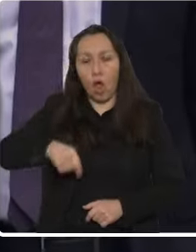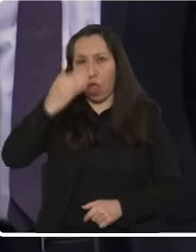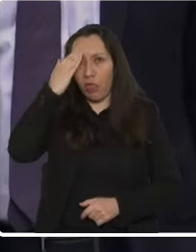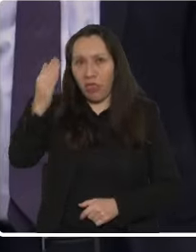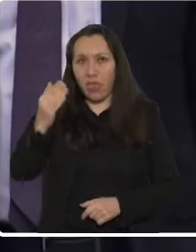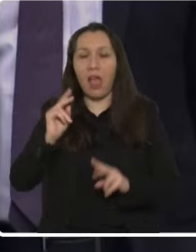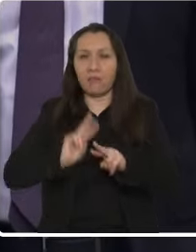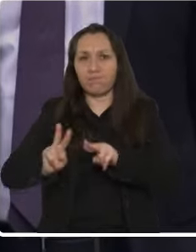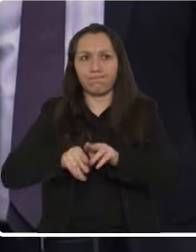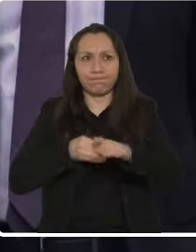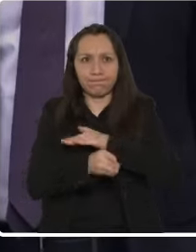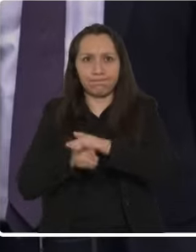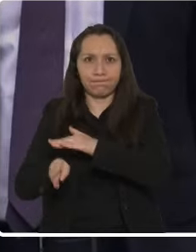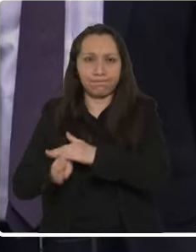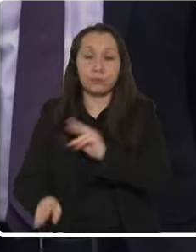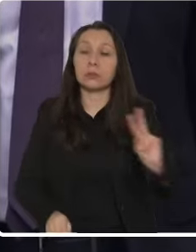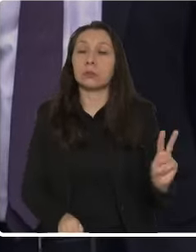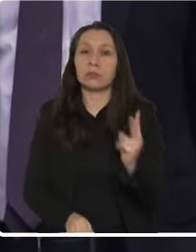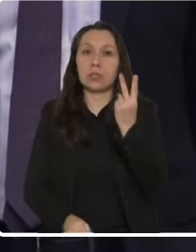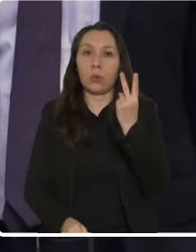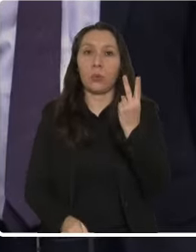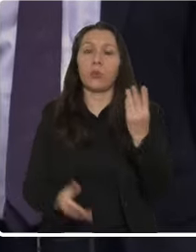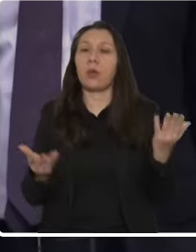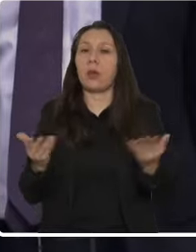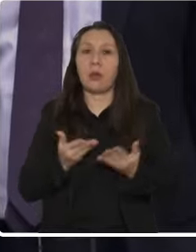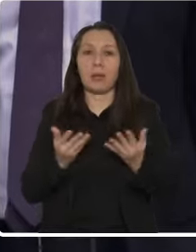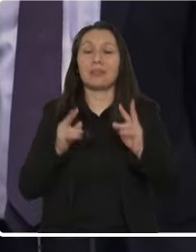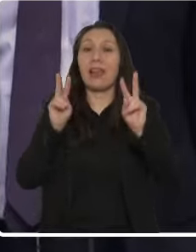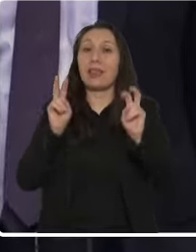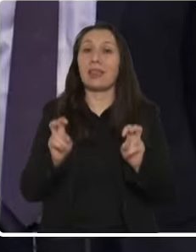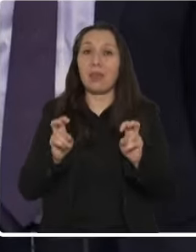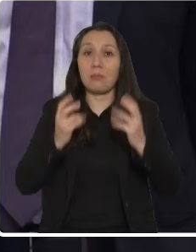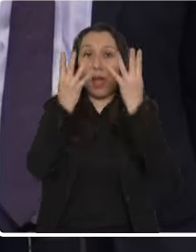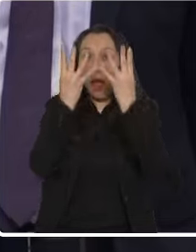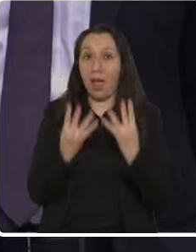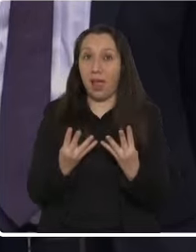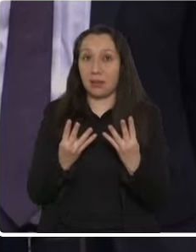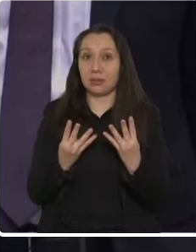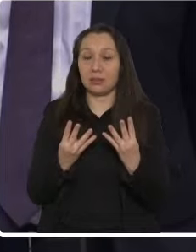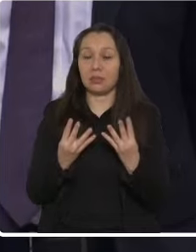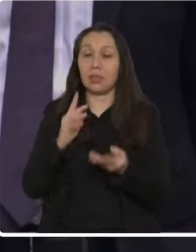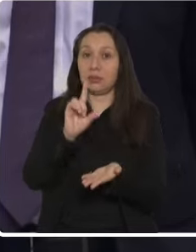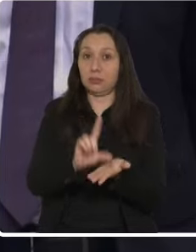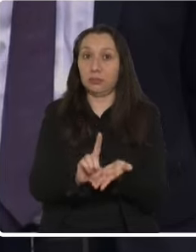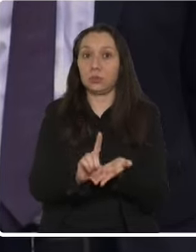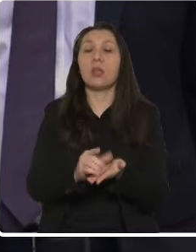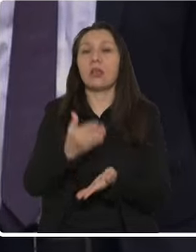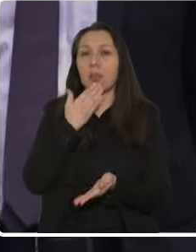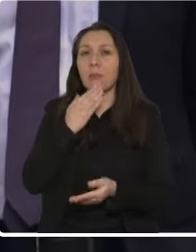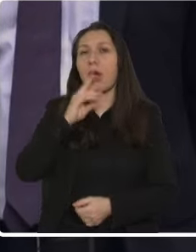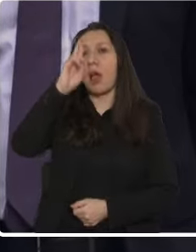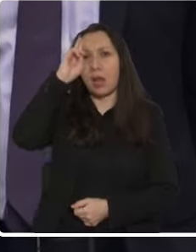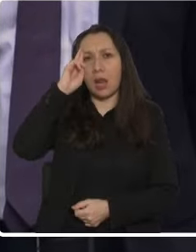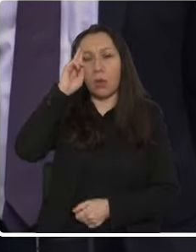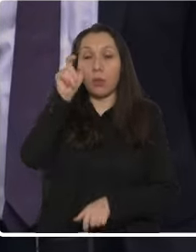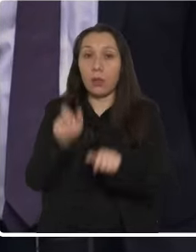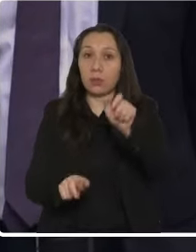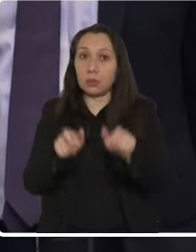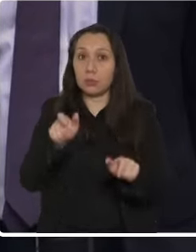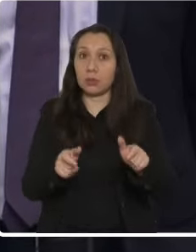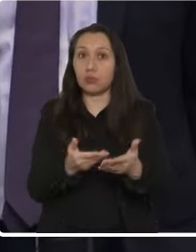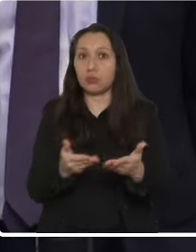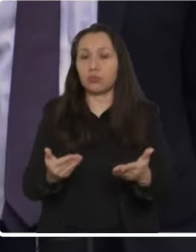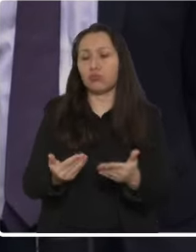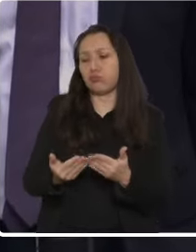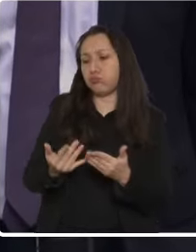día. En segundo lugar, en lo que se refiere al tema de las cárceles, también recordará el público que